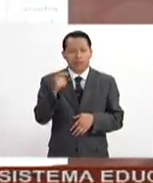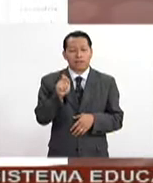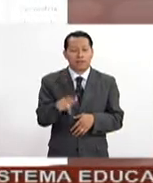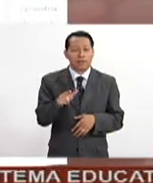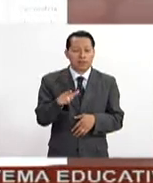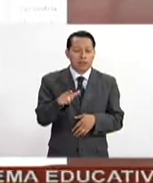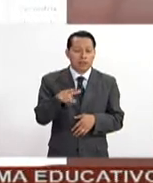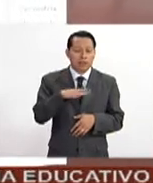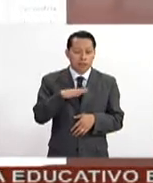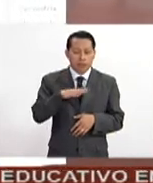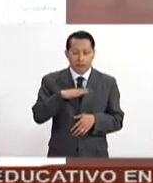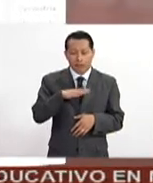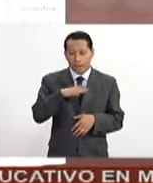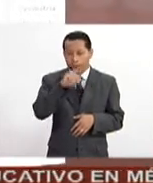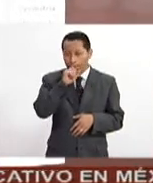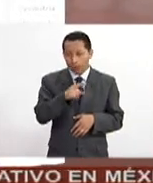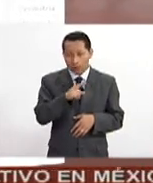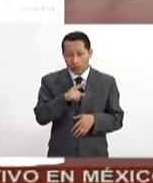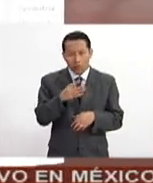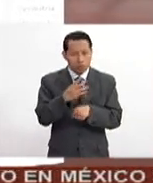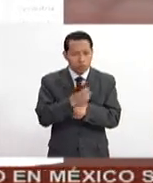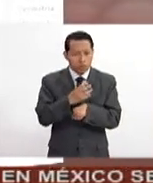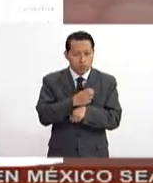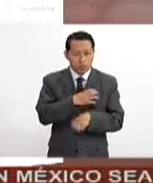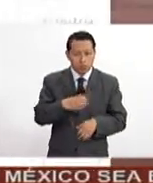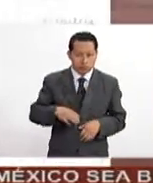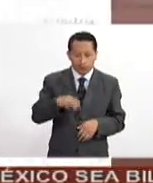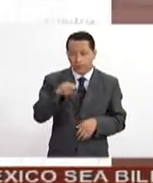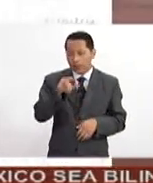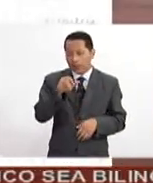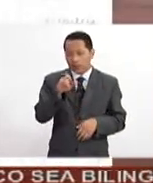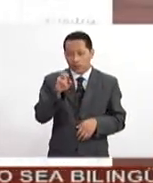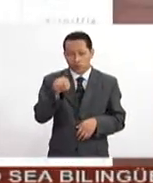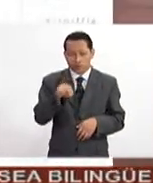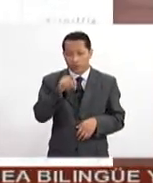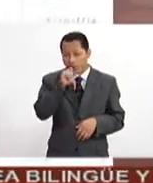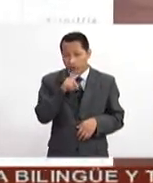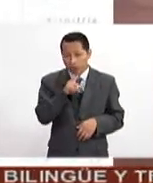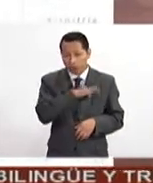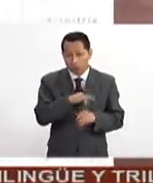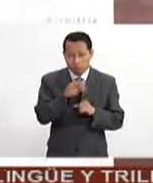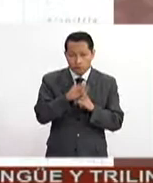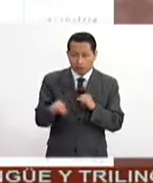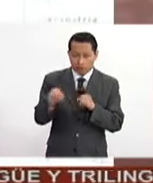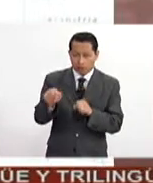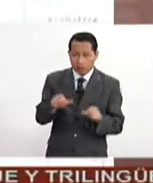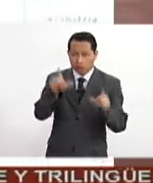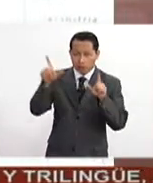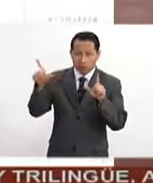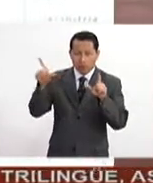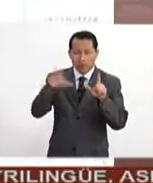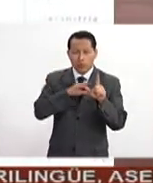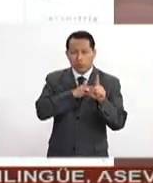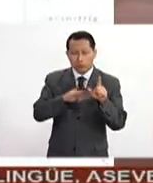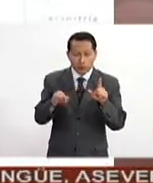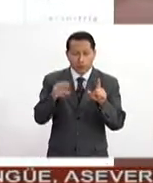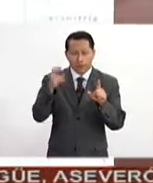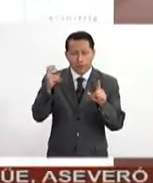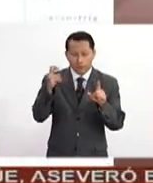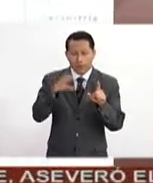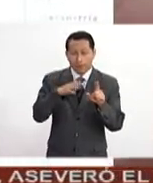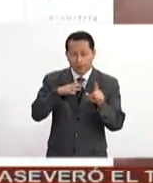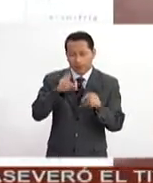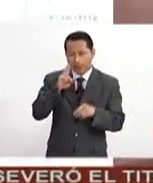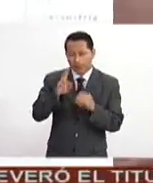27 del cuarto candidato Mélenchon. Si podemos ir al último gráfico nada más para tranquilidad, ese es el nivel